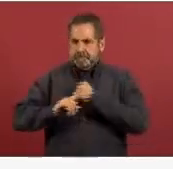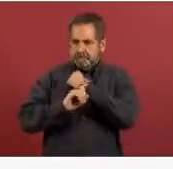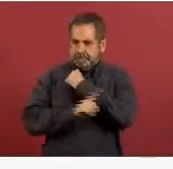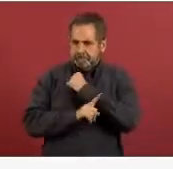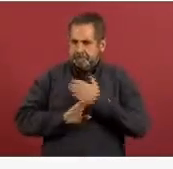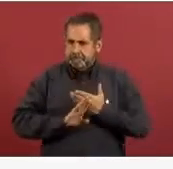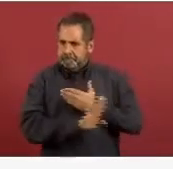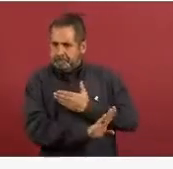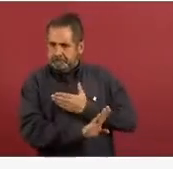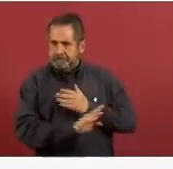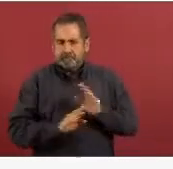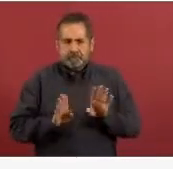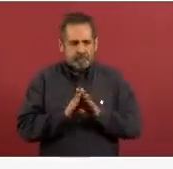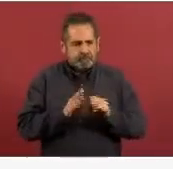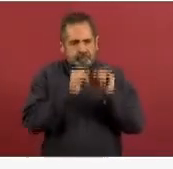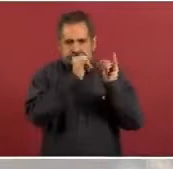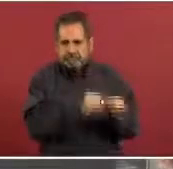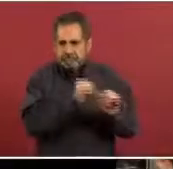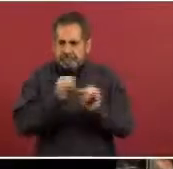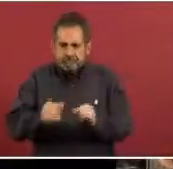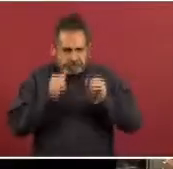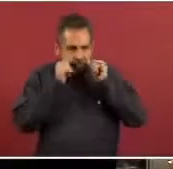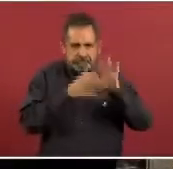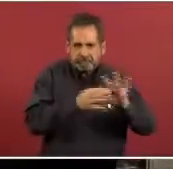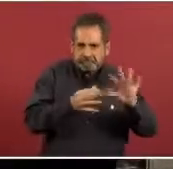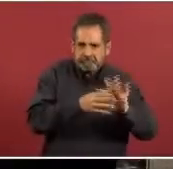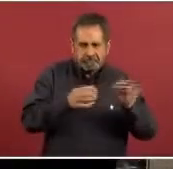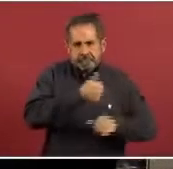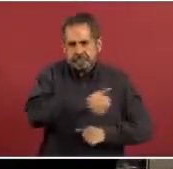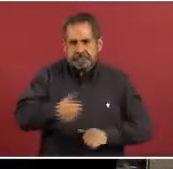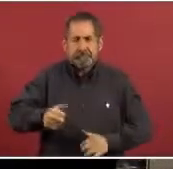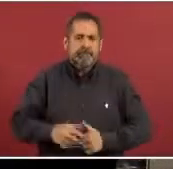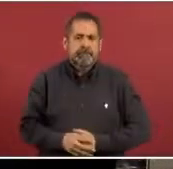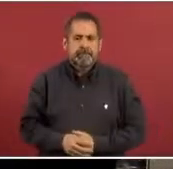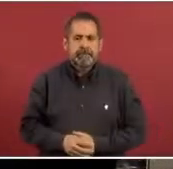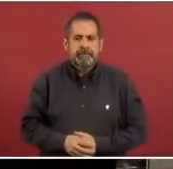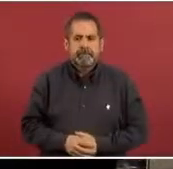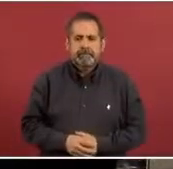confidencial y personalizada. La que sigue, por favor.